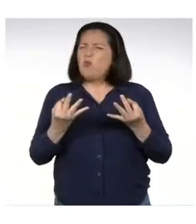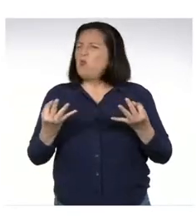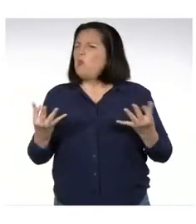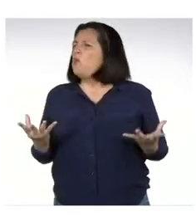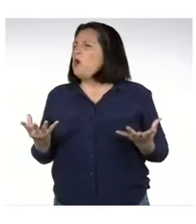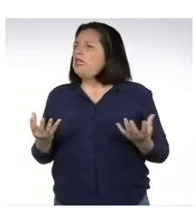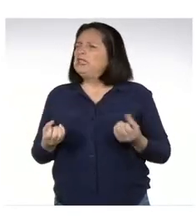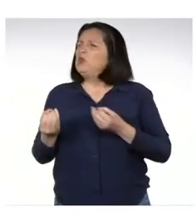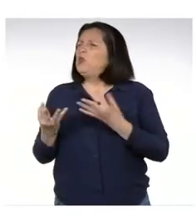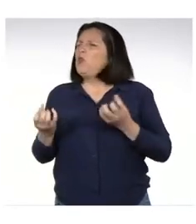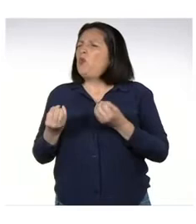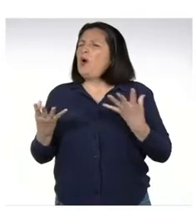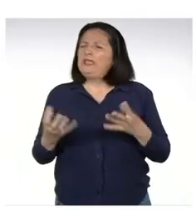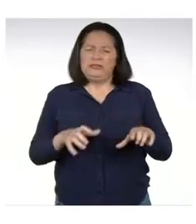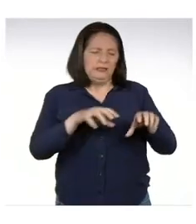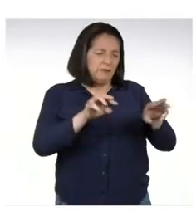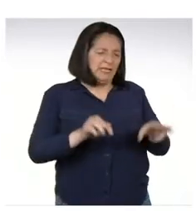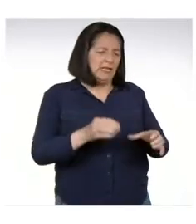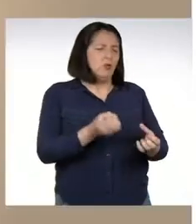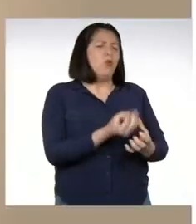fueron empaquetadas por cada uno.